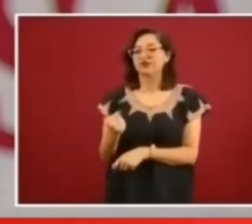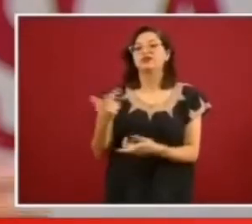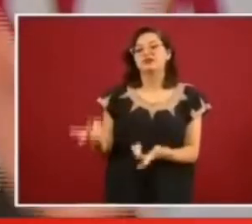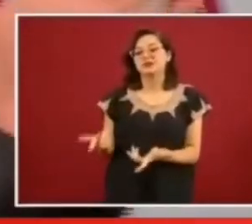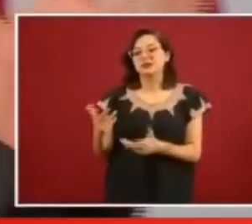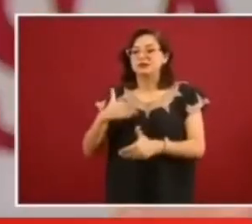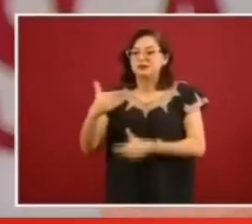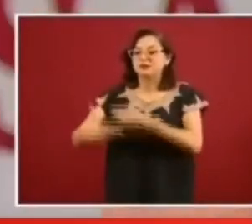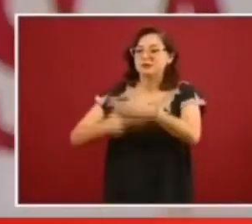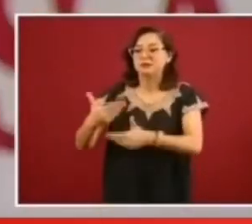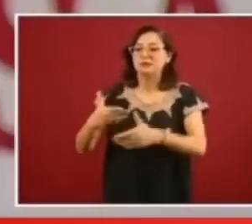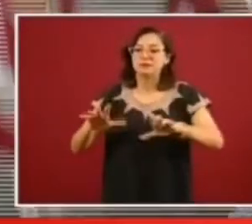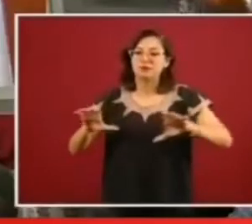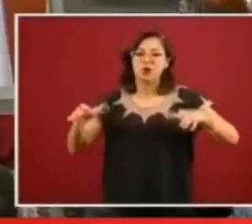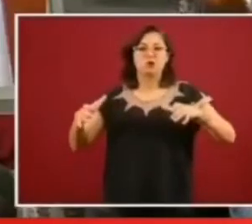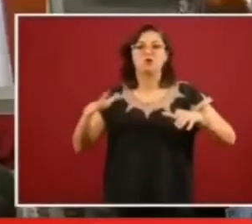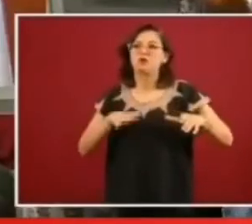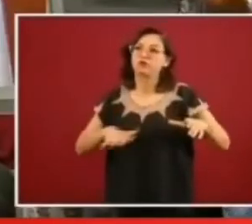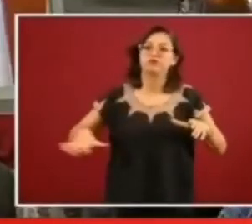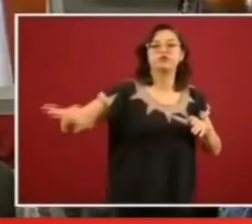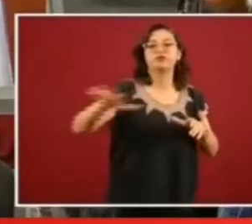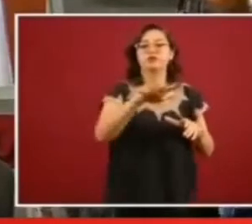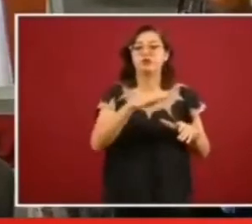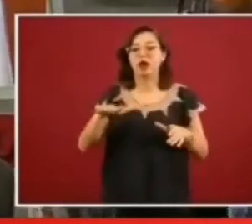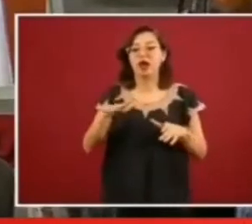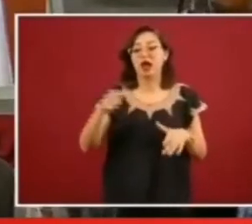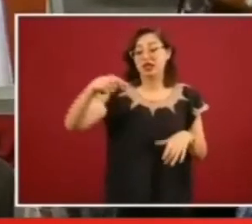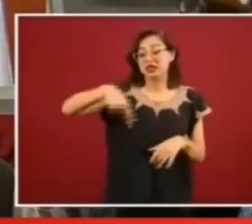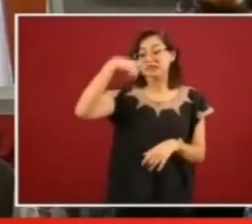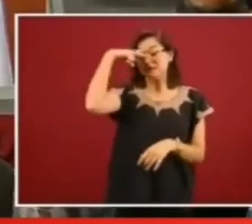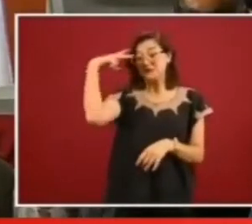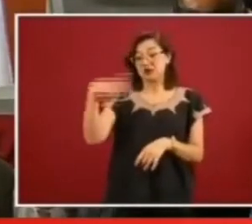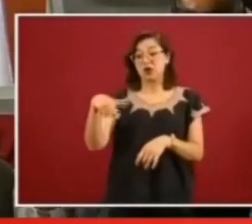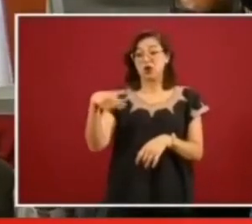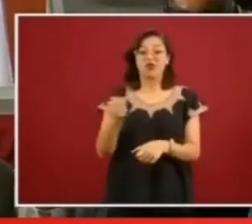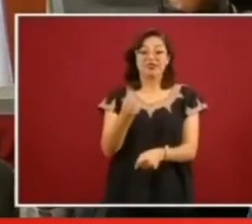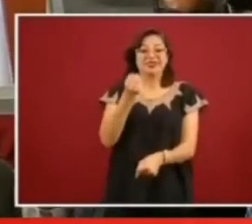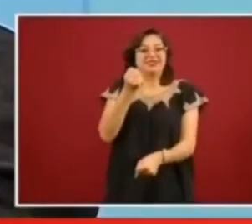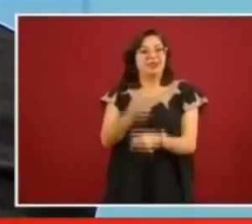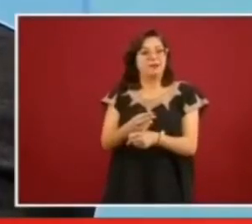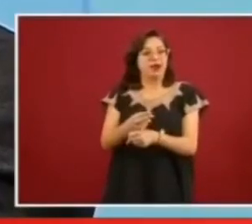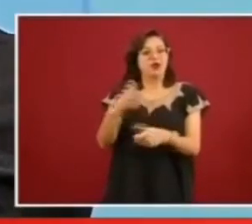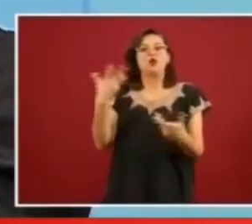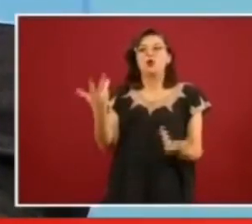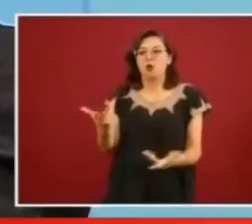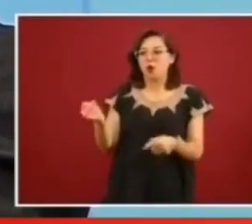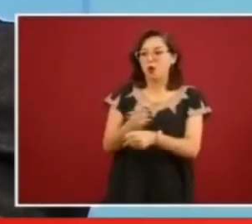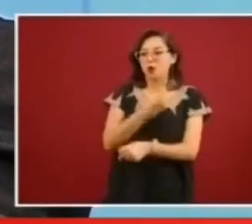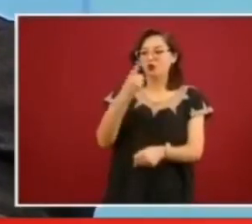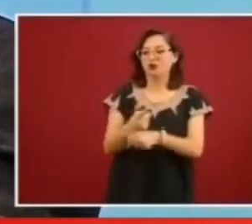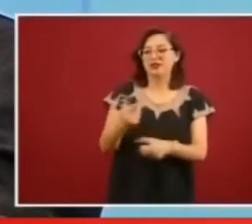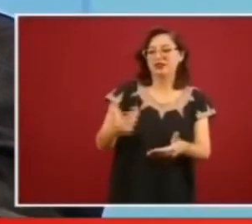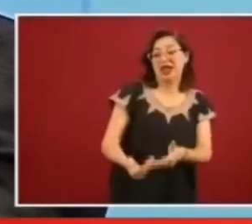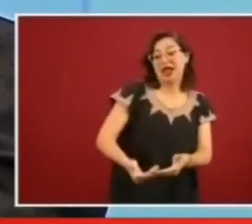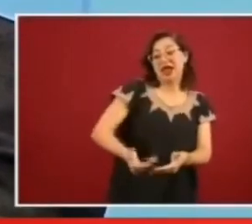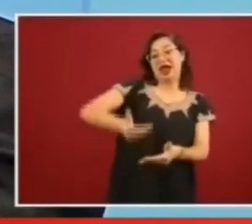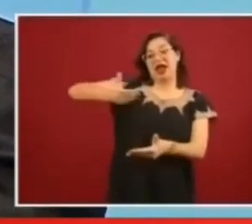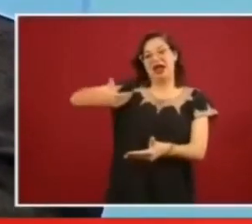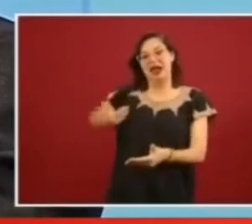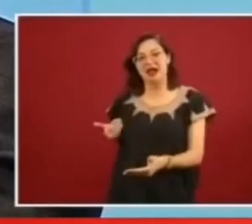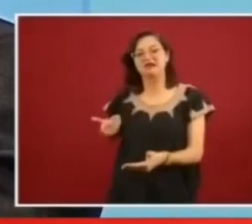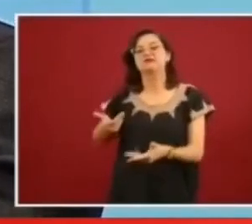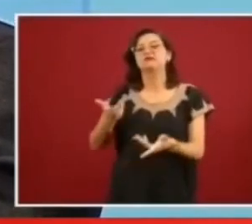las medidas masivas. En México aprovechamos la oportunidad de haber contemplado la epidemia desde antes de que empezara en